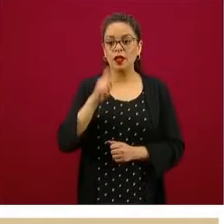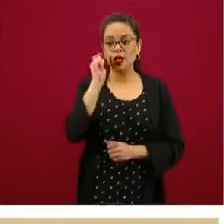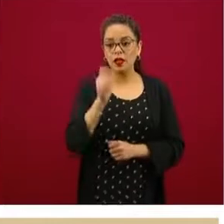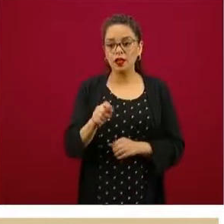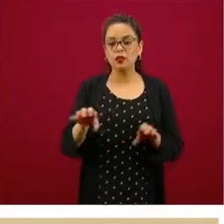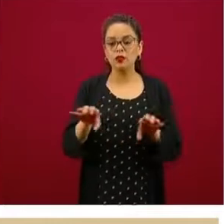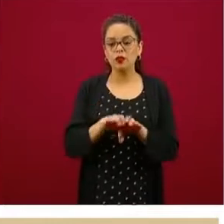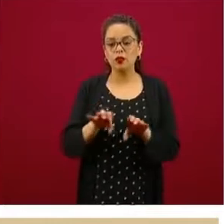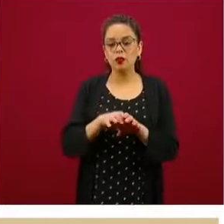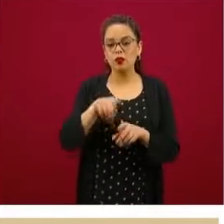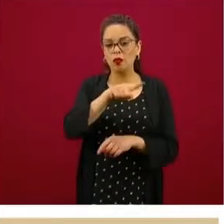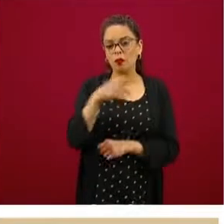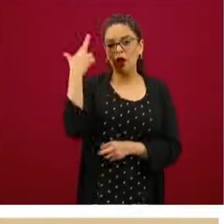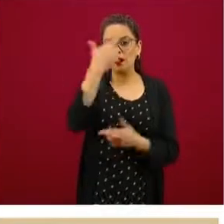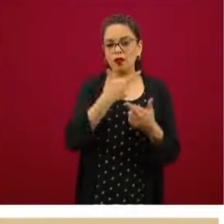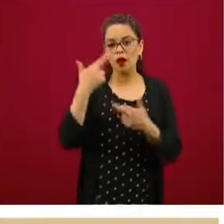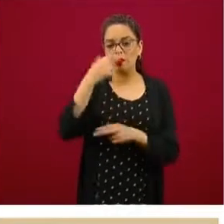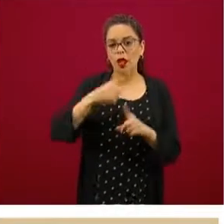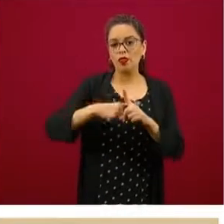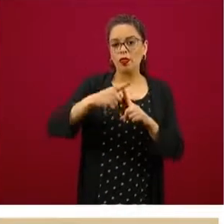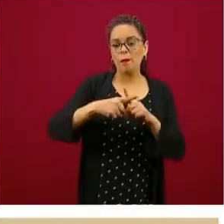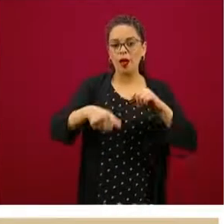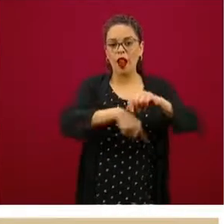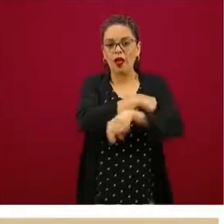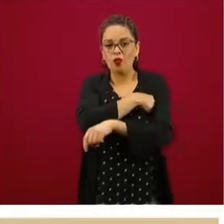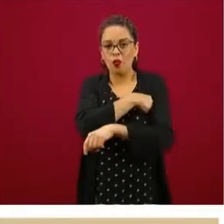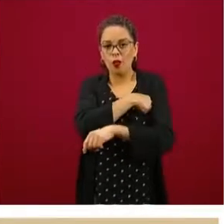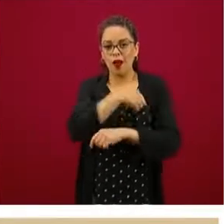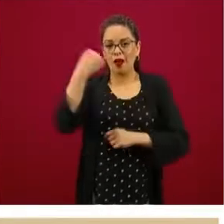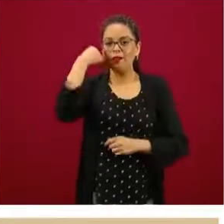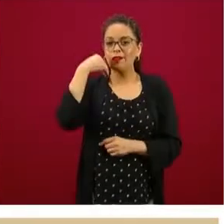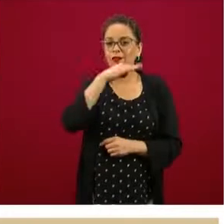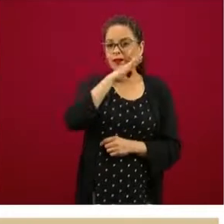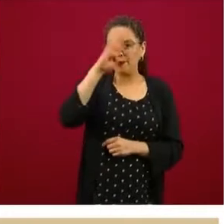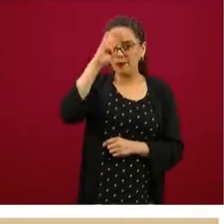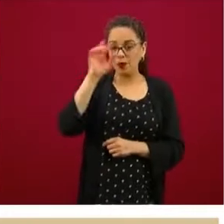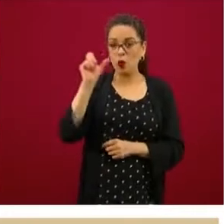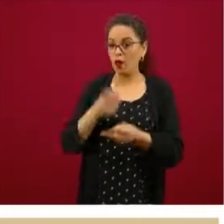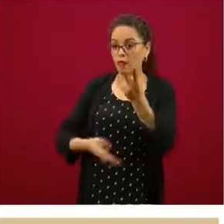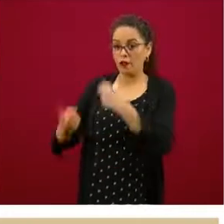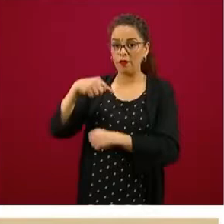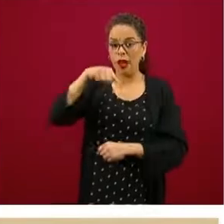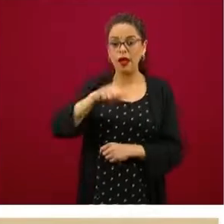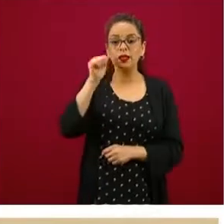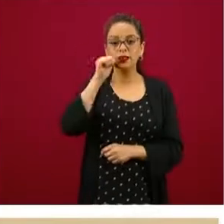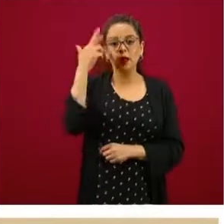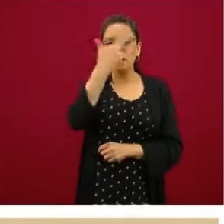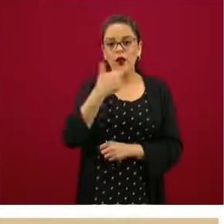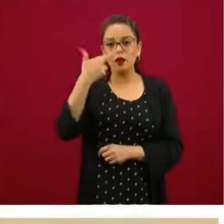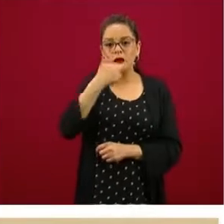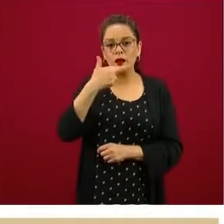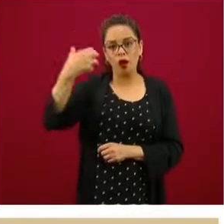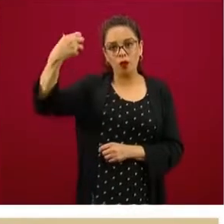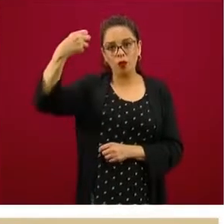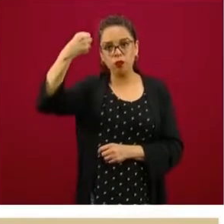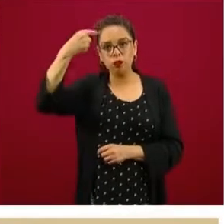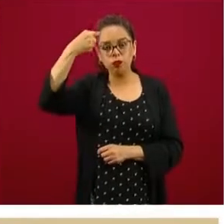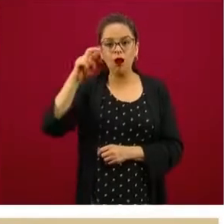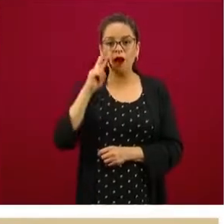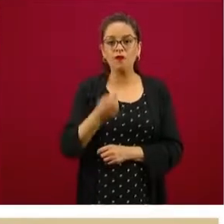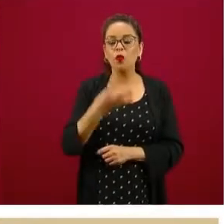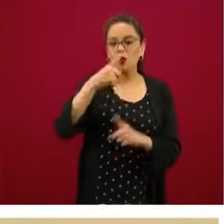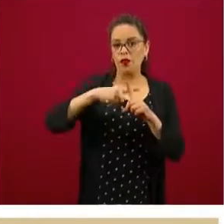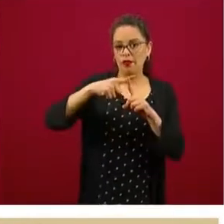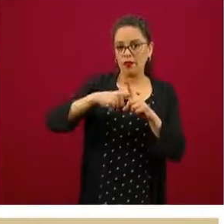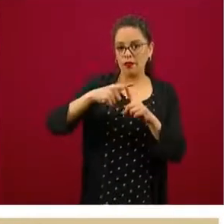temperatura, ustedes cuando llegan aquí, pues pasan por una toma de temperatura. Eso no ocurría antes, ahora tiene que ocurrir